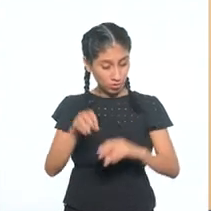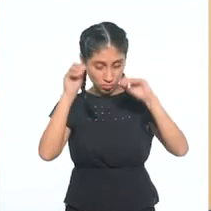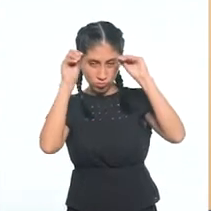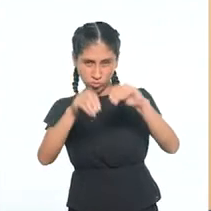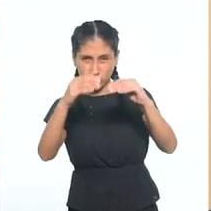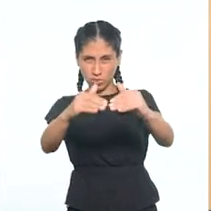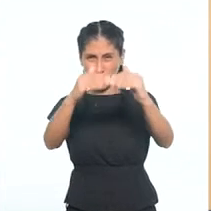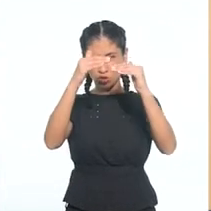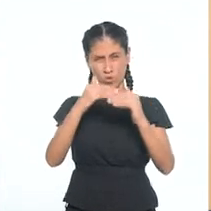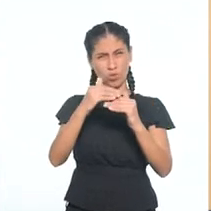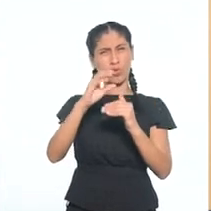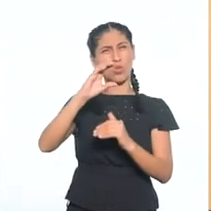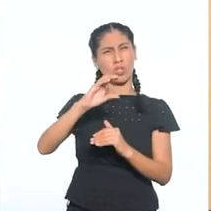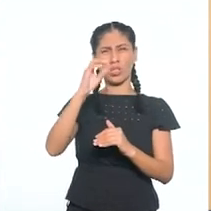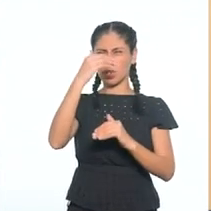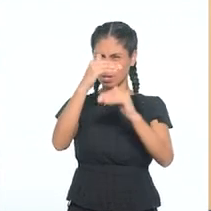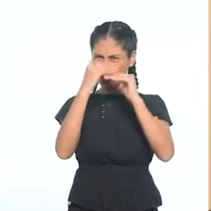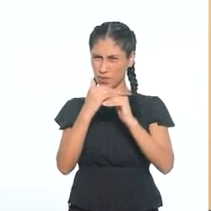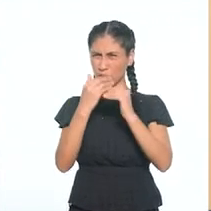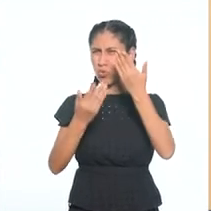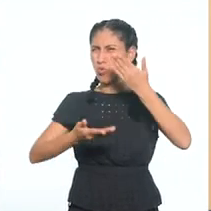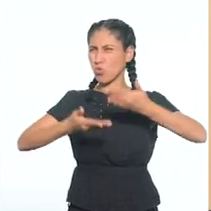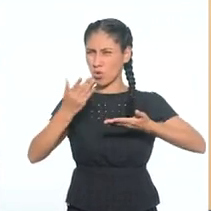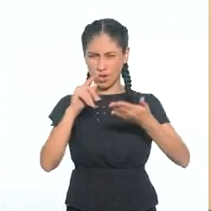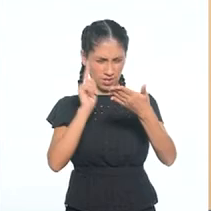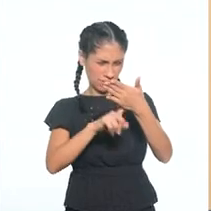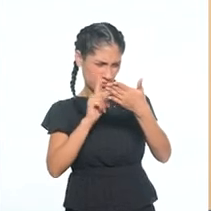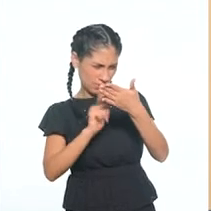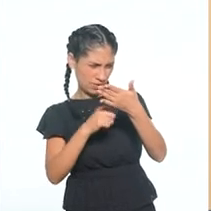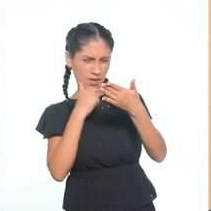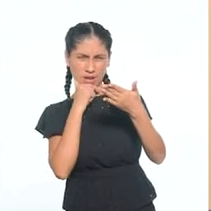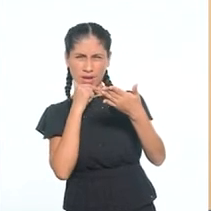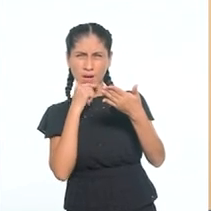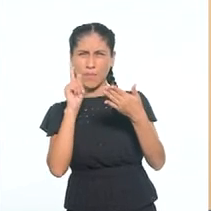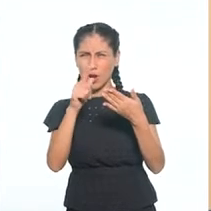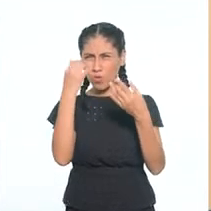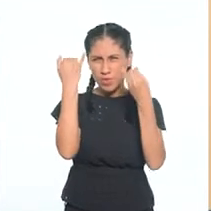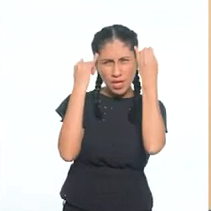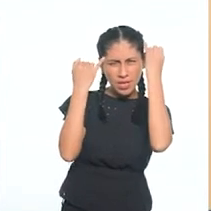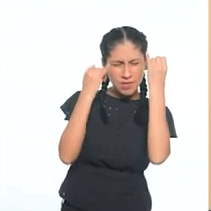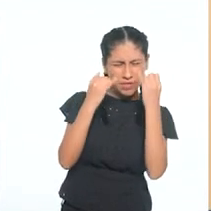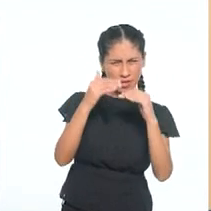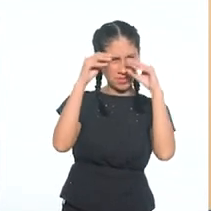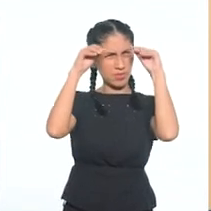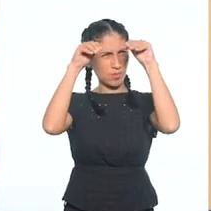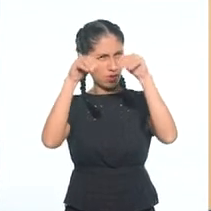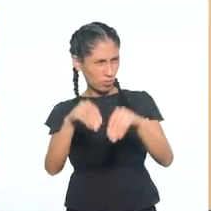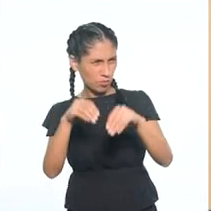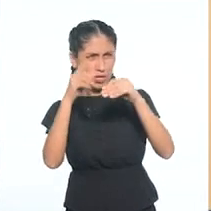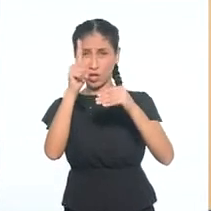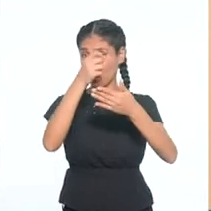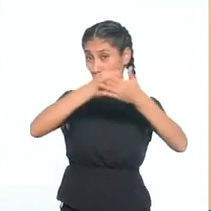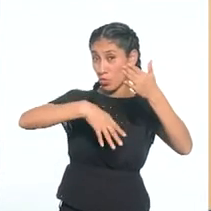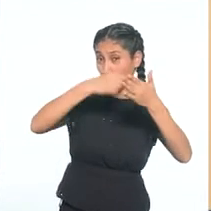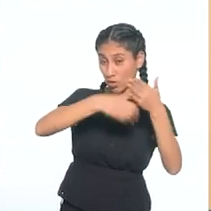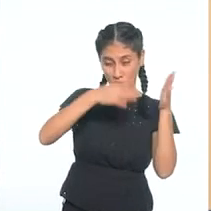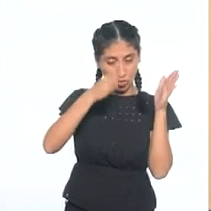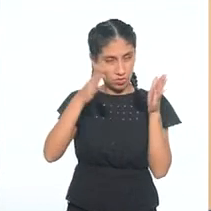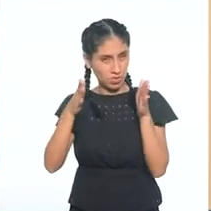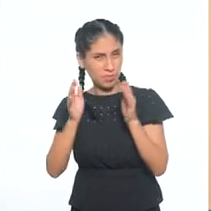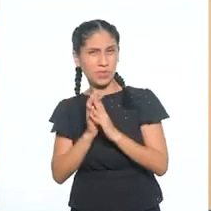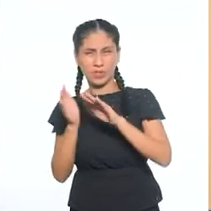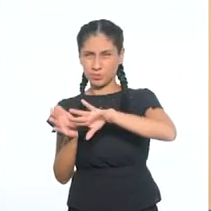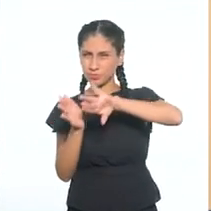en cuanto al párrafo de contextualización este sirve para ubicar una idea en un contexto determinado para